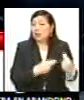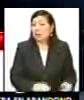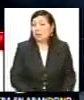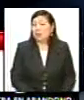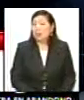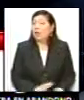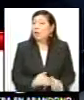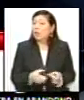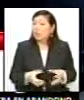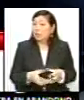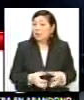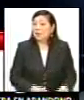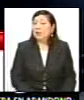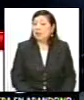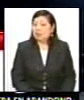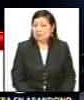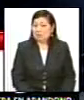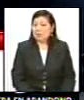y todos los miembros de la comisión.